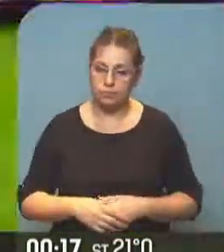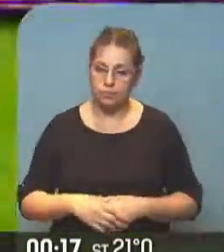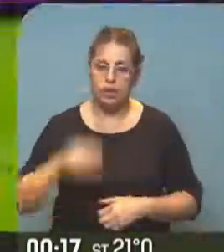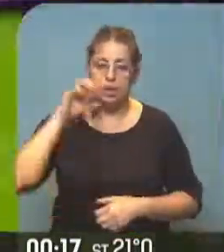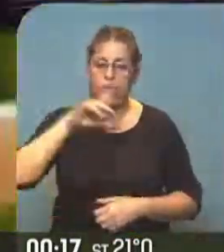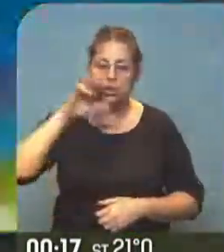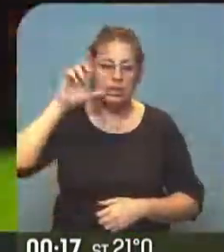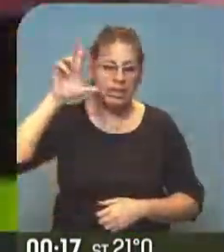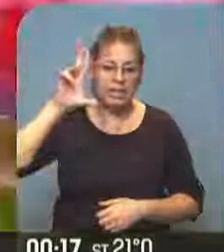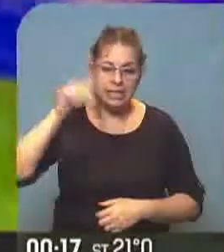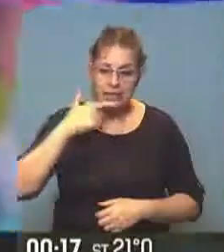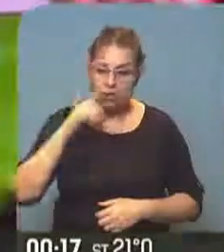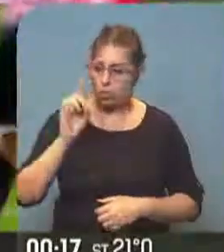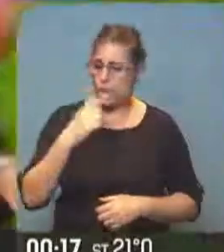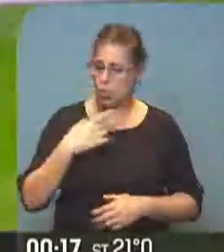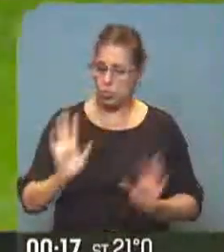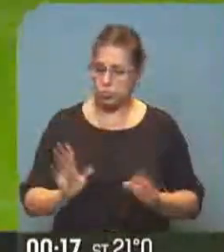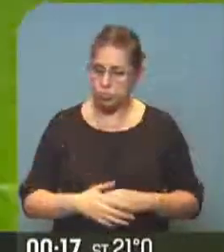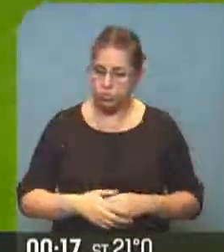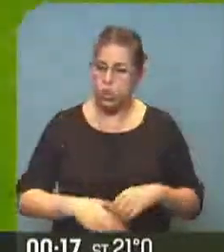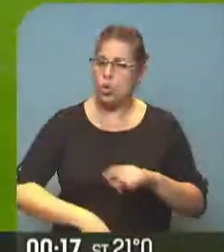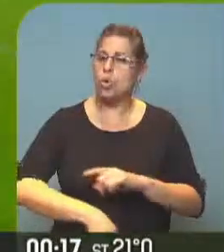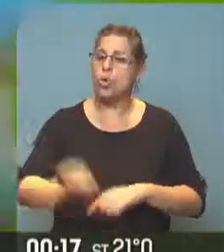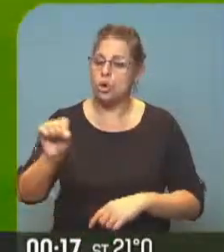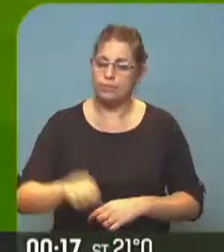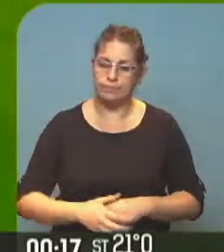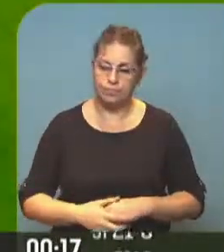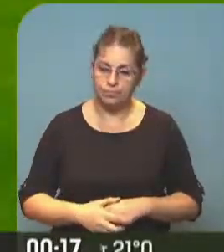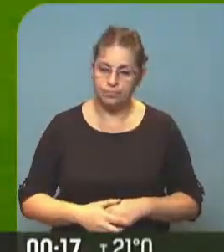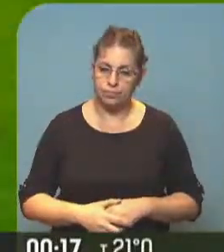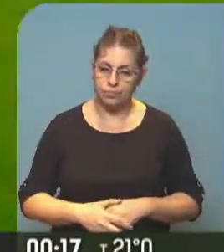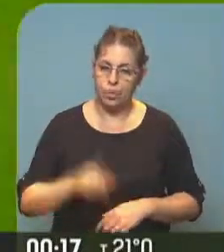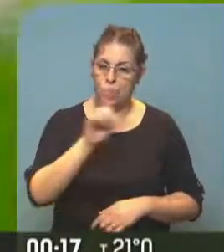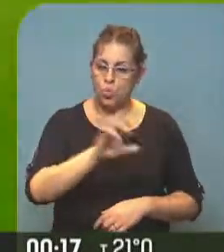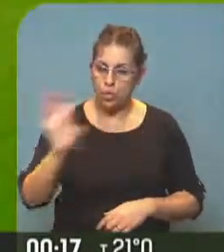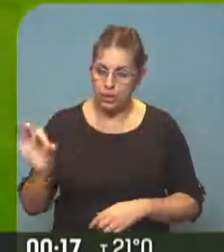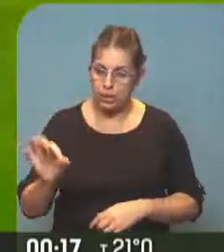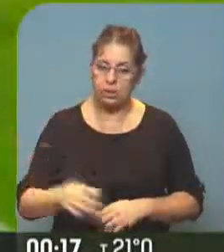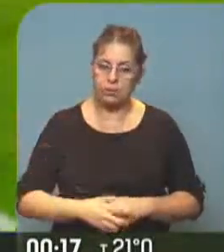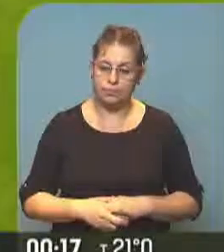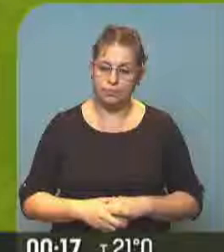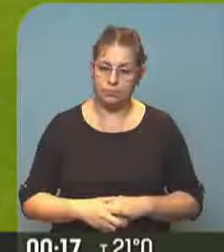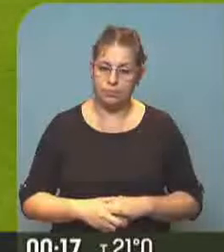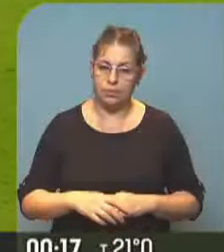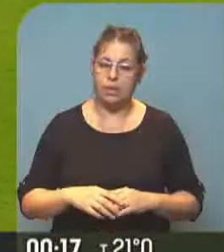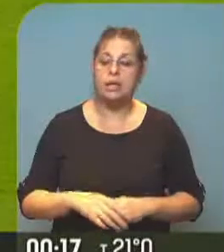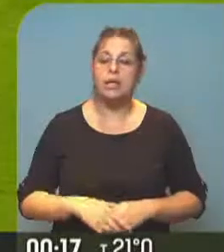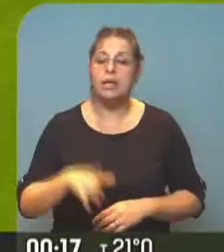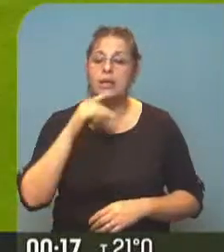Contreras solo, definió para poner el 1-0 para el equipo de Humberto